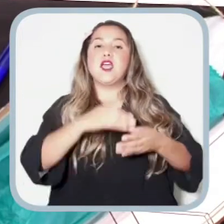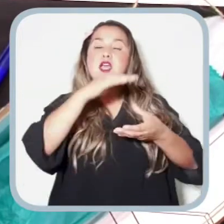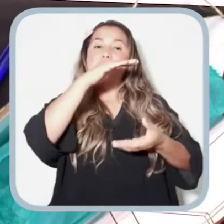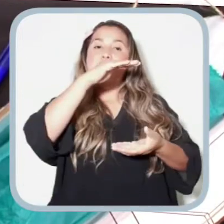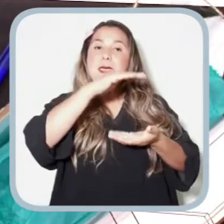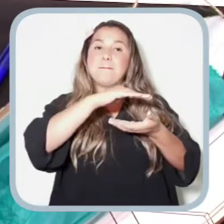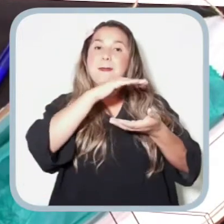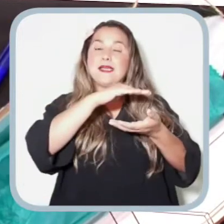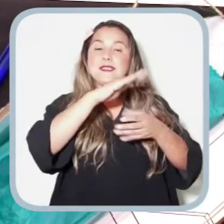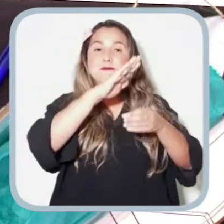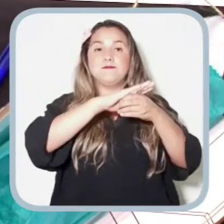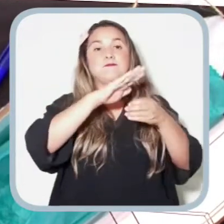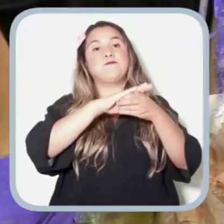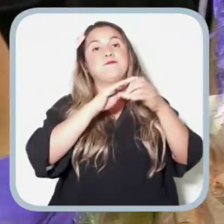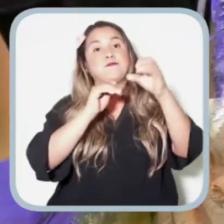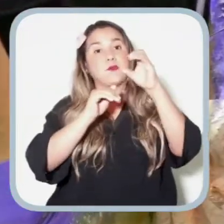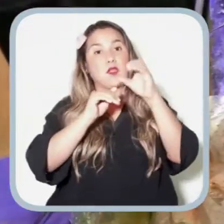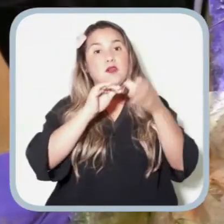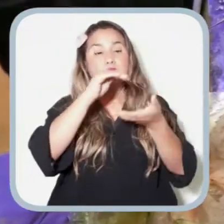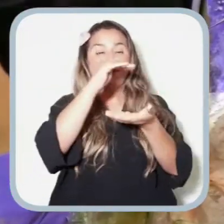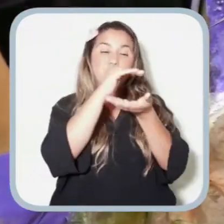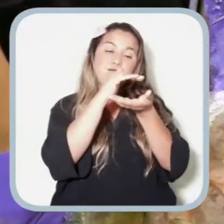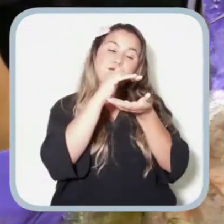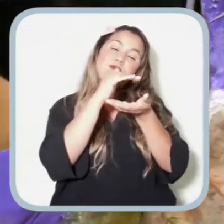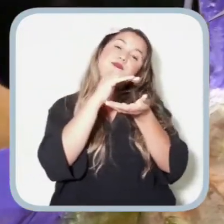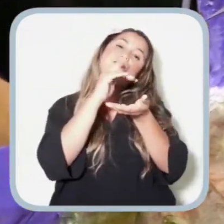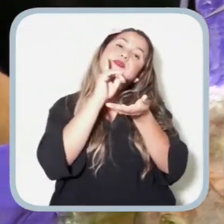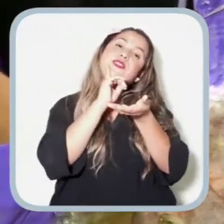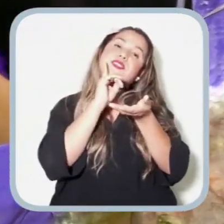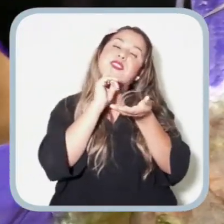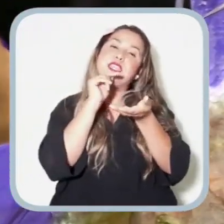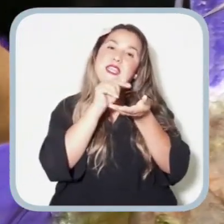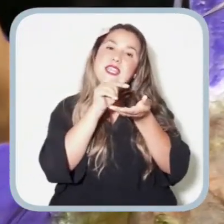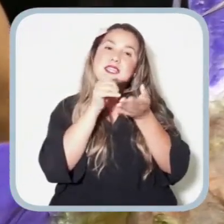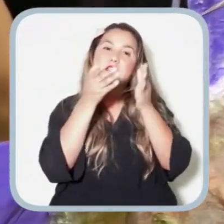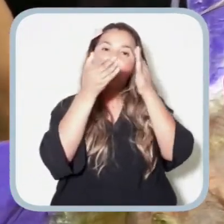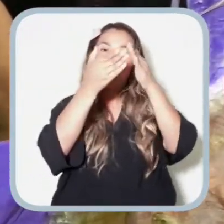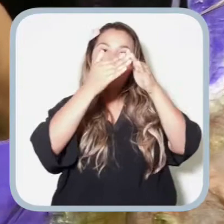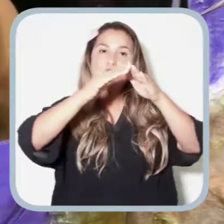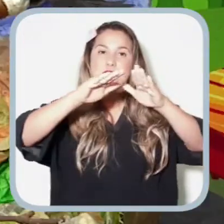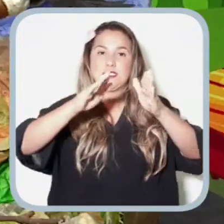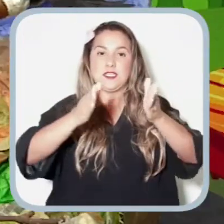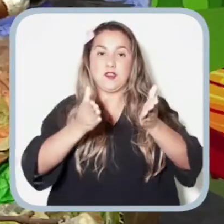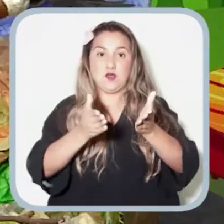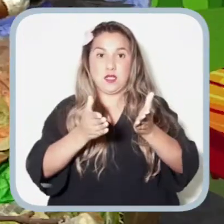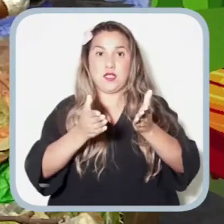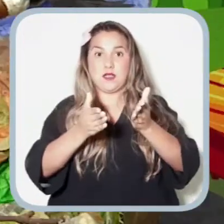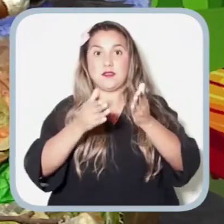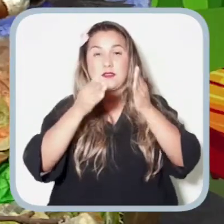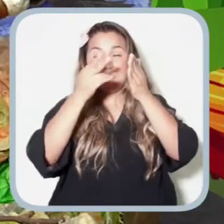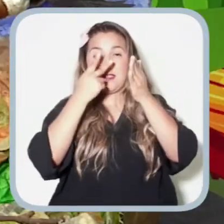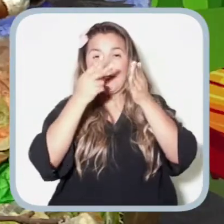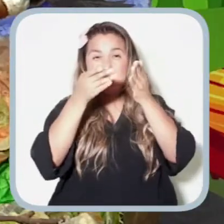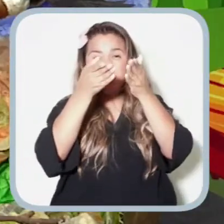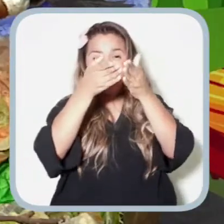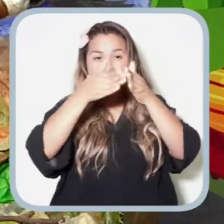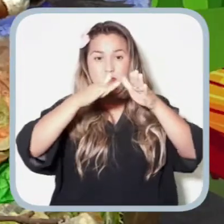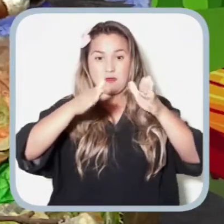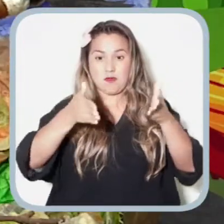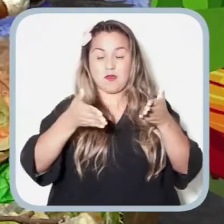probióticos normalmente tienen estás cinturitas que las botellas se fijan